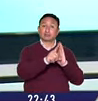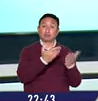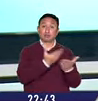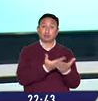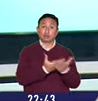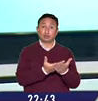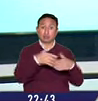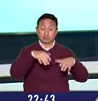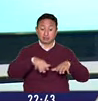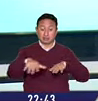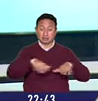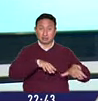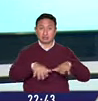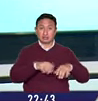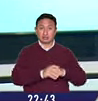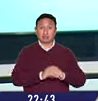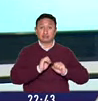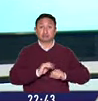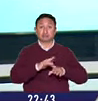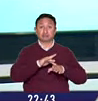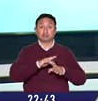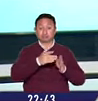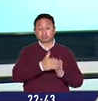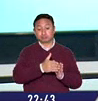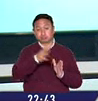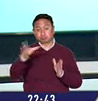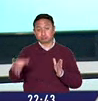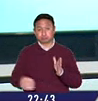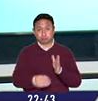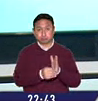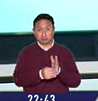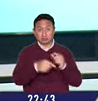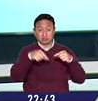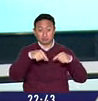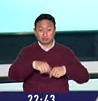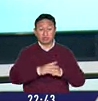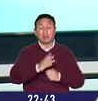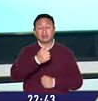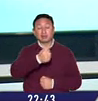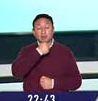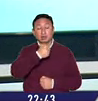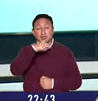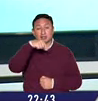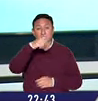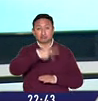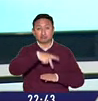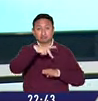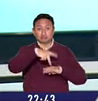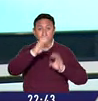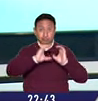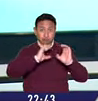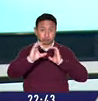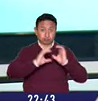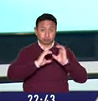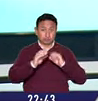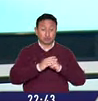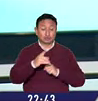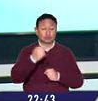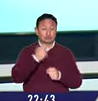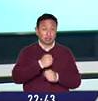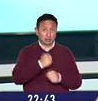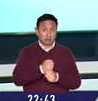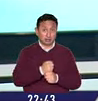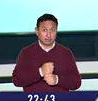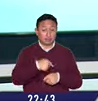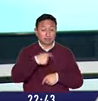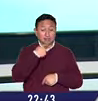las actividades de riesgo a las que se pueden ver expuestos los periodistas y los profesionales de la comunicación en su labor. Lo